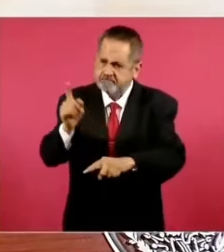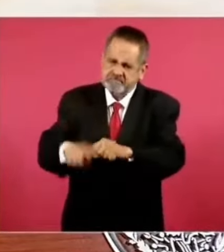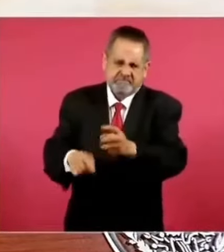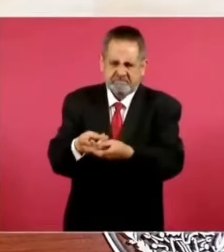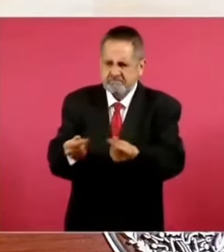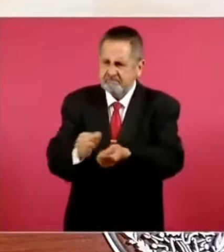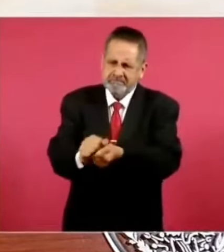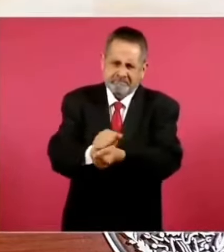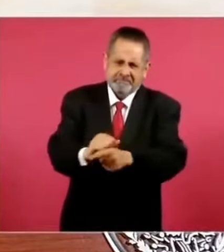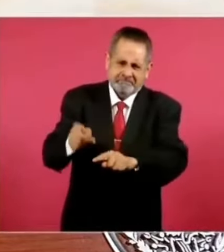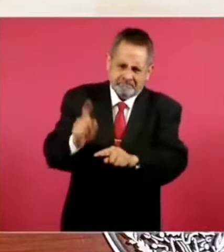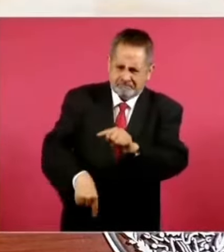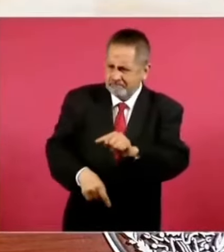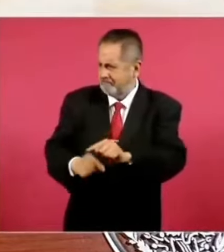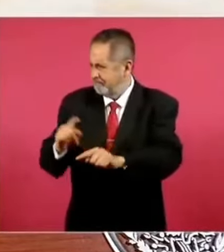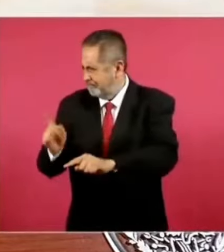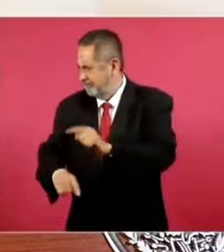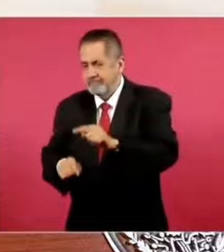laboratorios